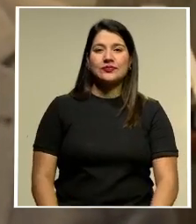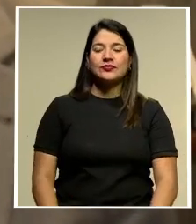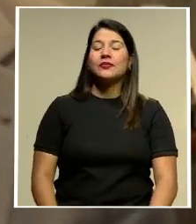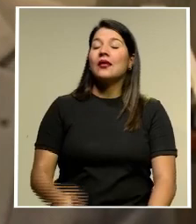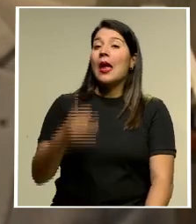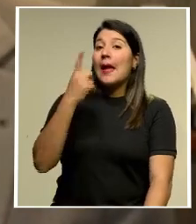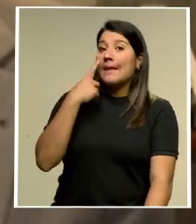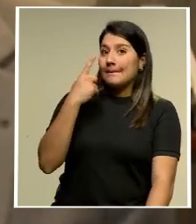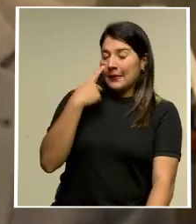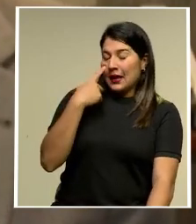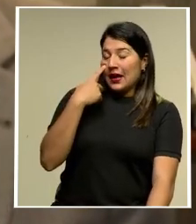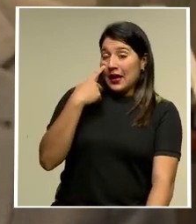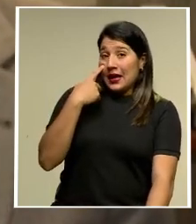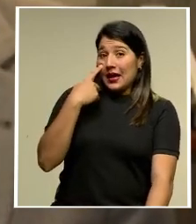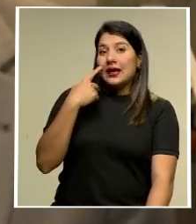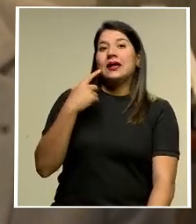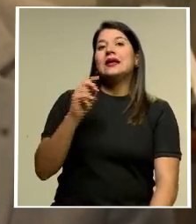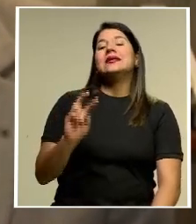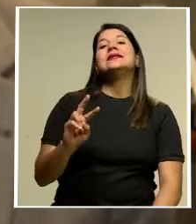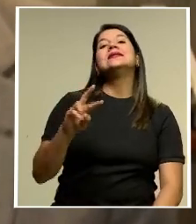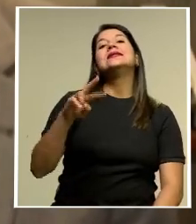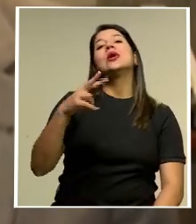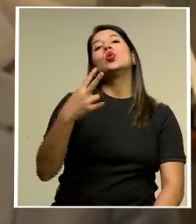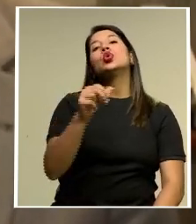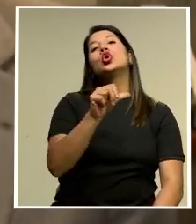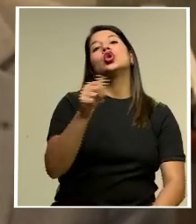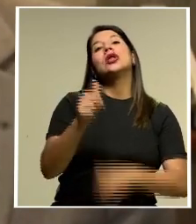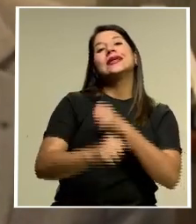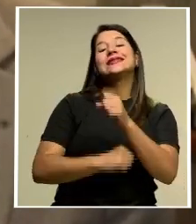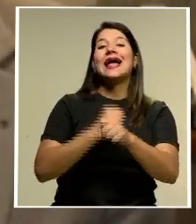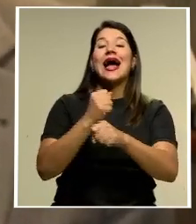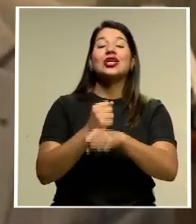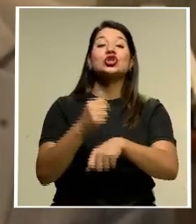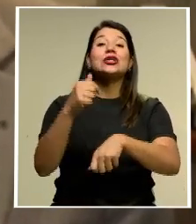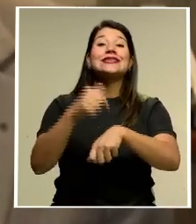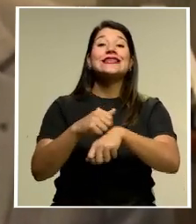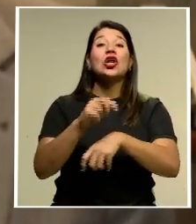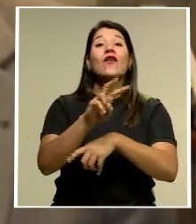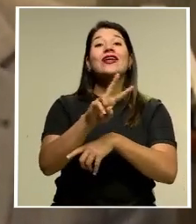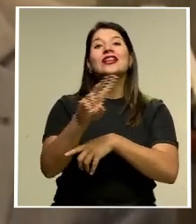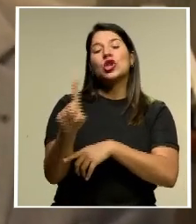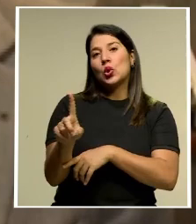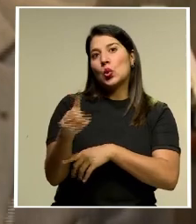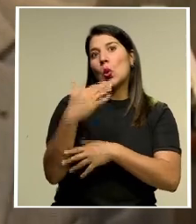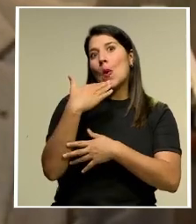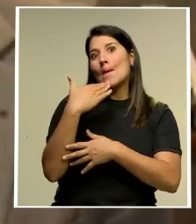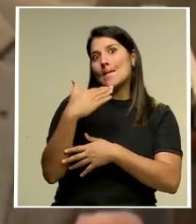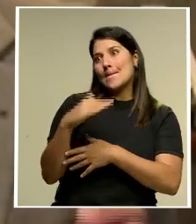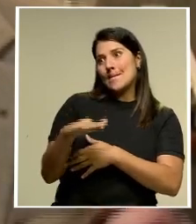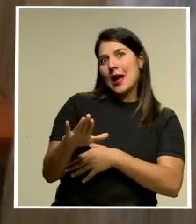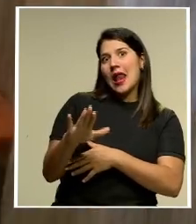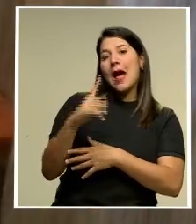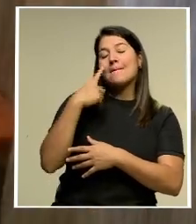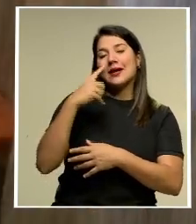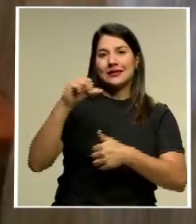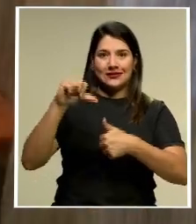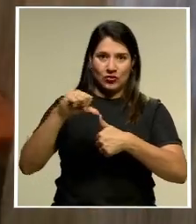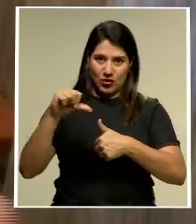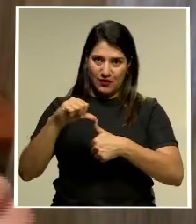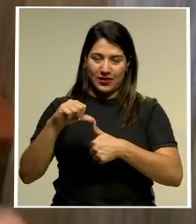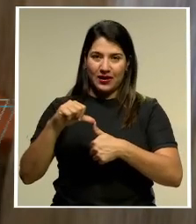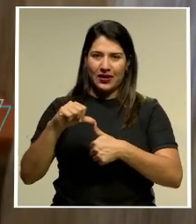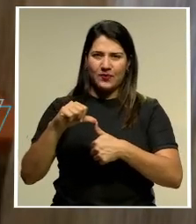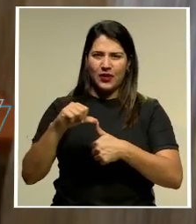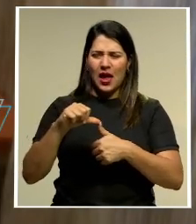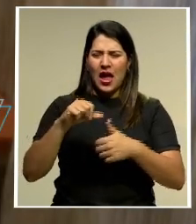Mire, la segunda década del siglo XXI fue una mala década para Centroamérica. Tuvimos en todas partes, excepto